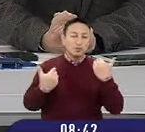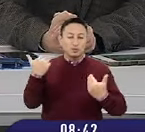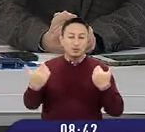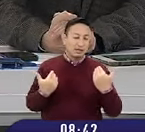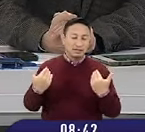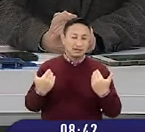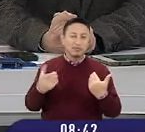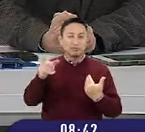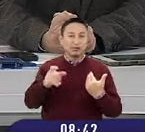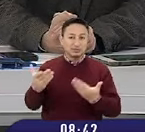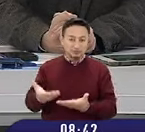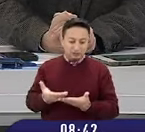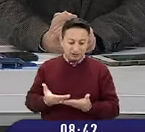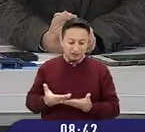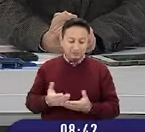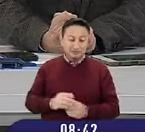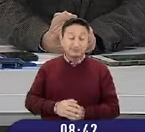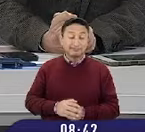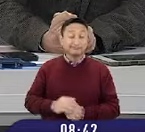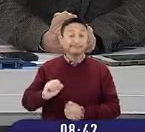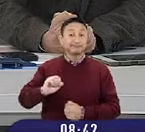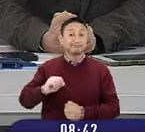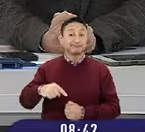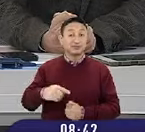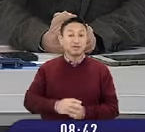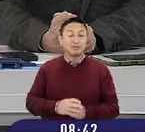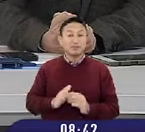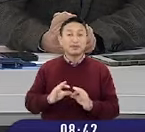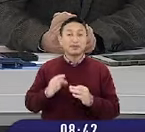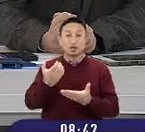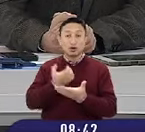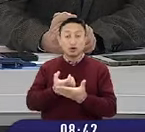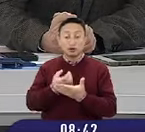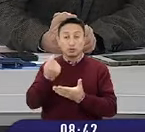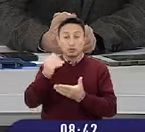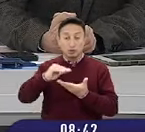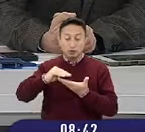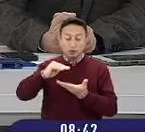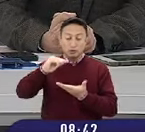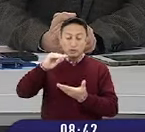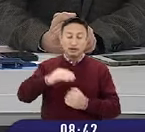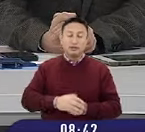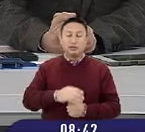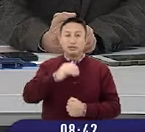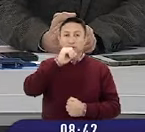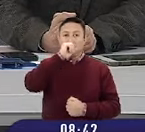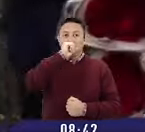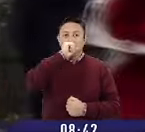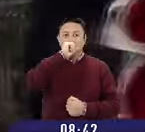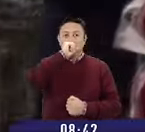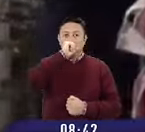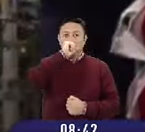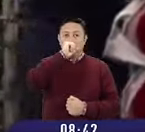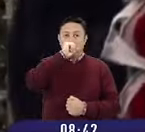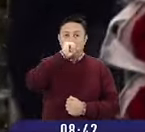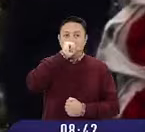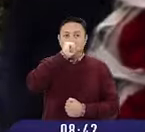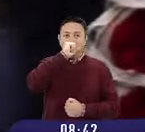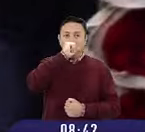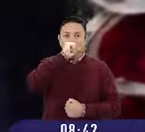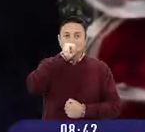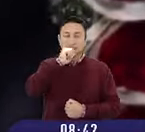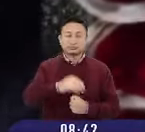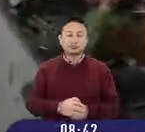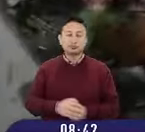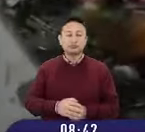a quienes lo reciben, sino que también fomenta el crecimiento económico en nuestro país. Veamos. El Ecuador es conocido por